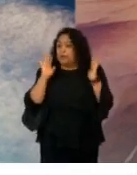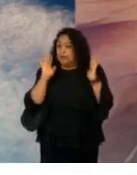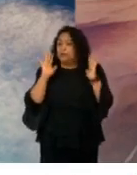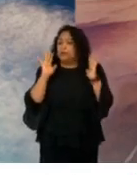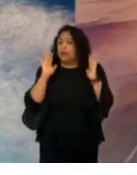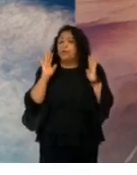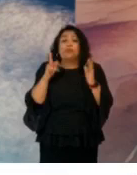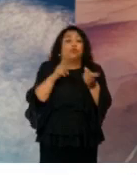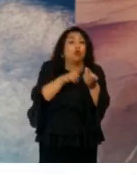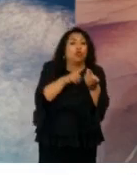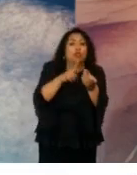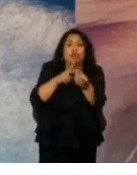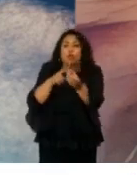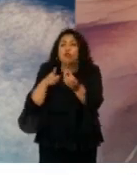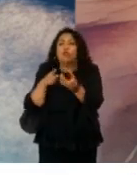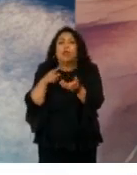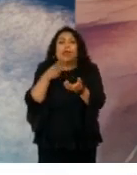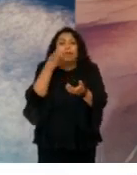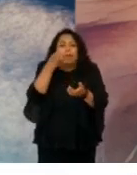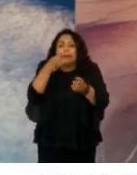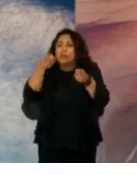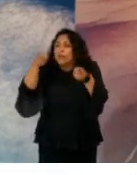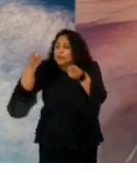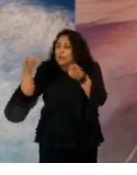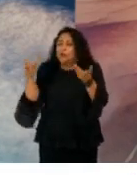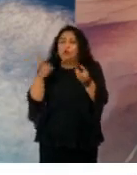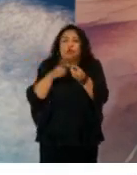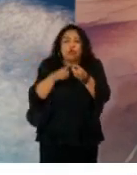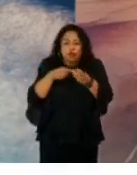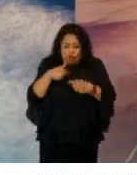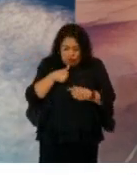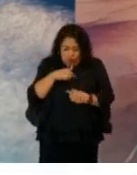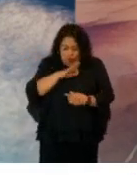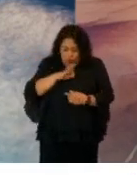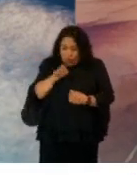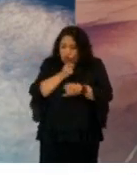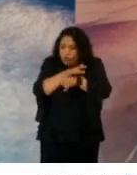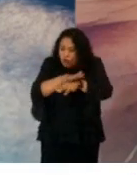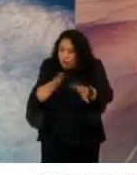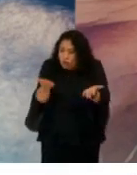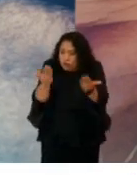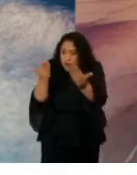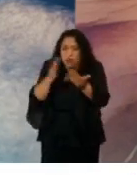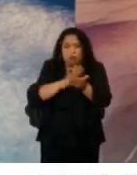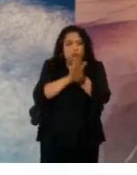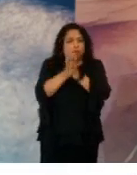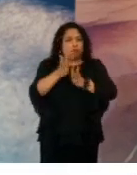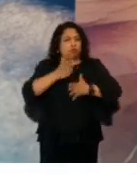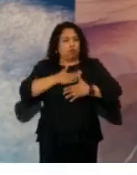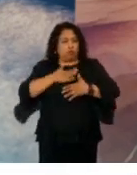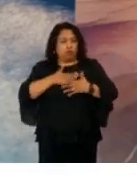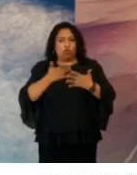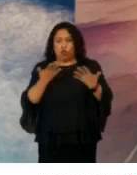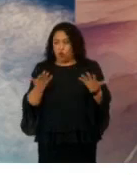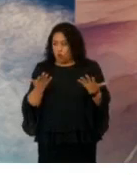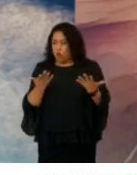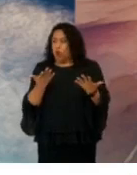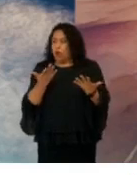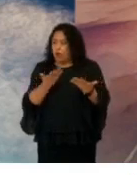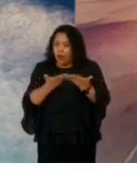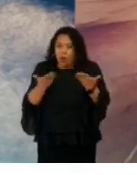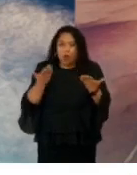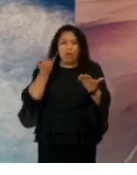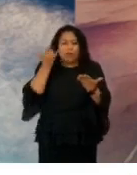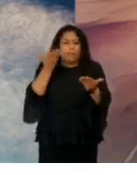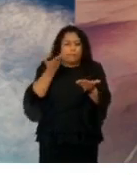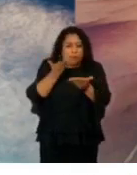encontrar dónde se encuentran todas estas agendas, y cómo yo me informo y me convierto en esta parte de esta democracia activa,